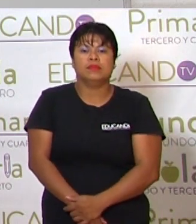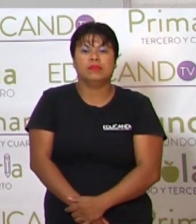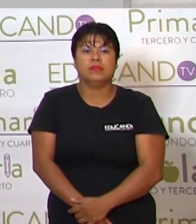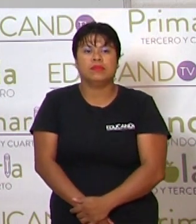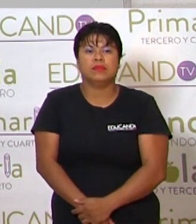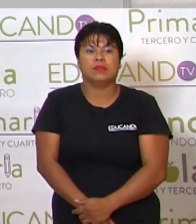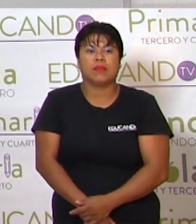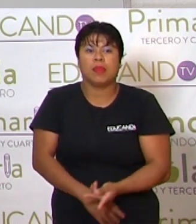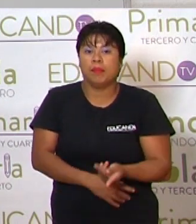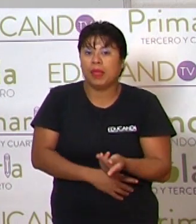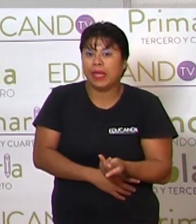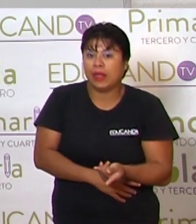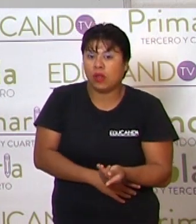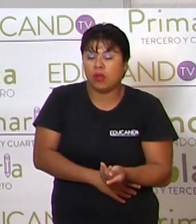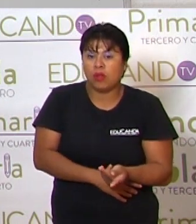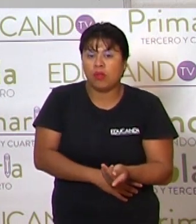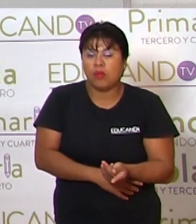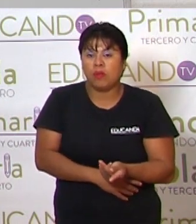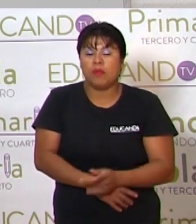Perro